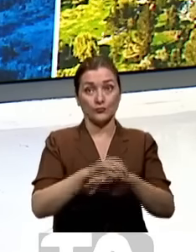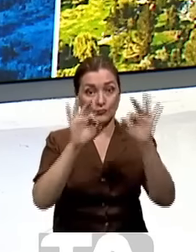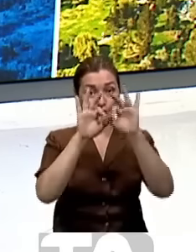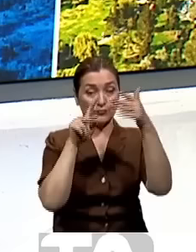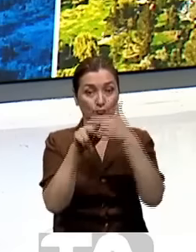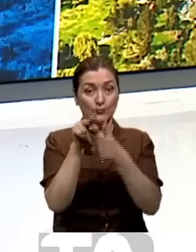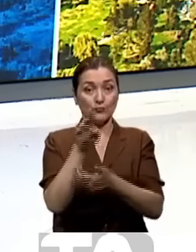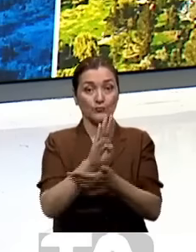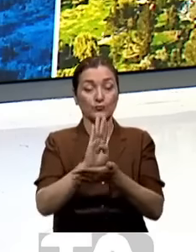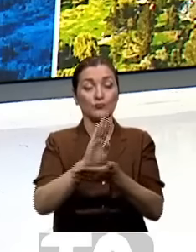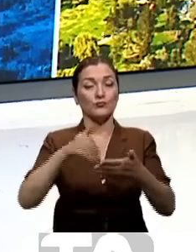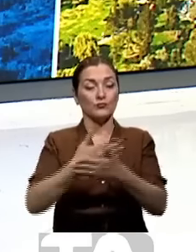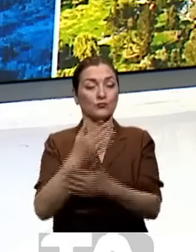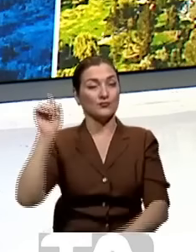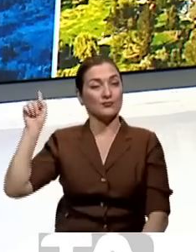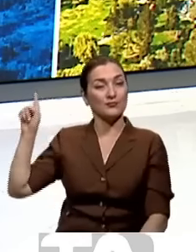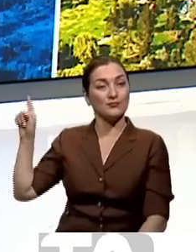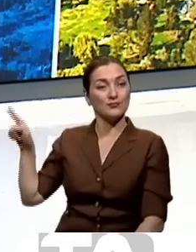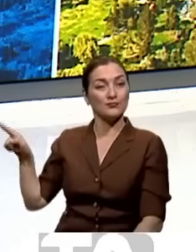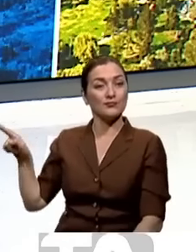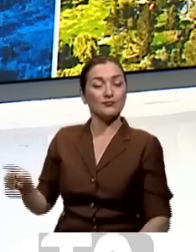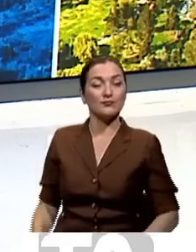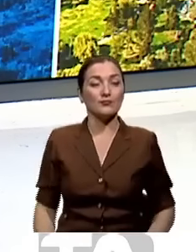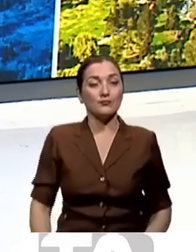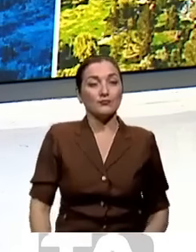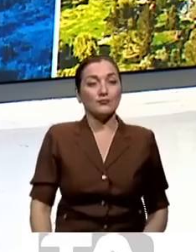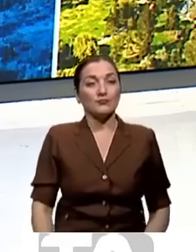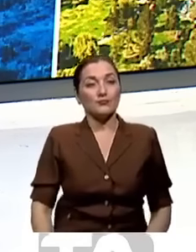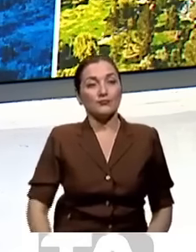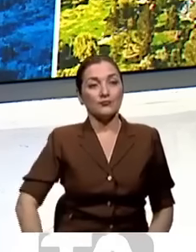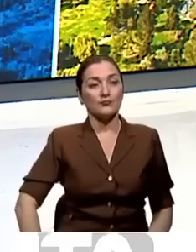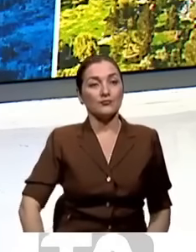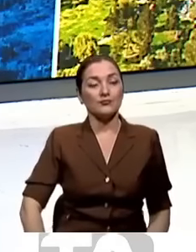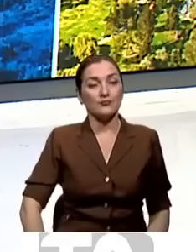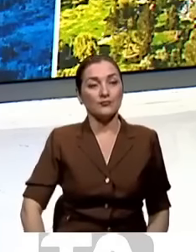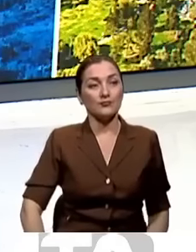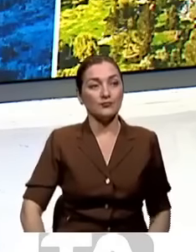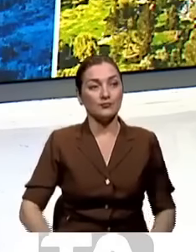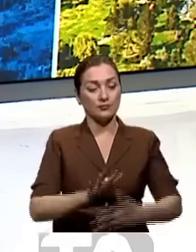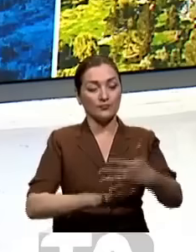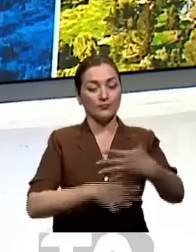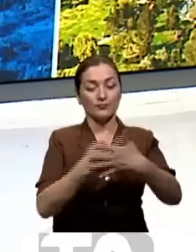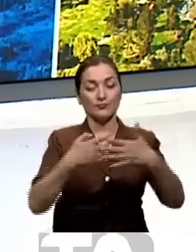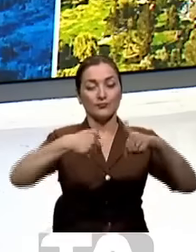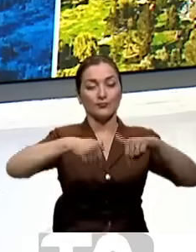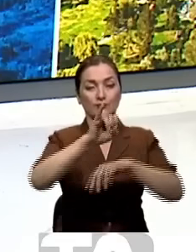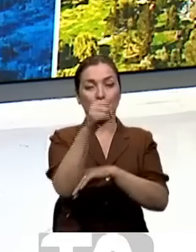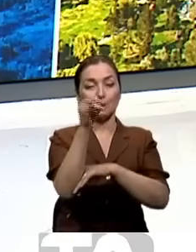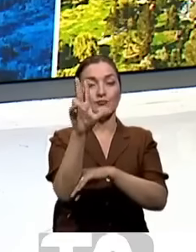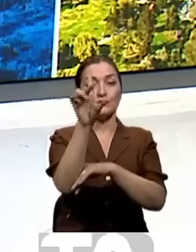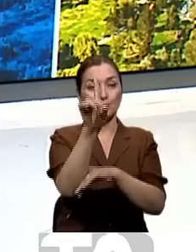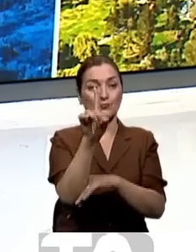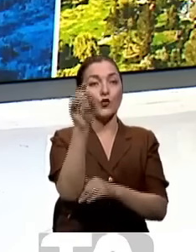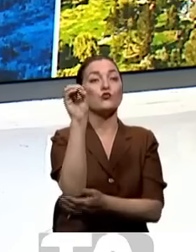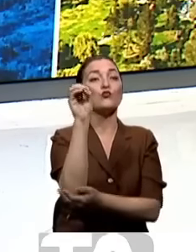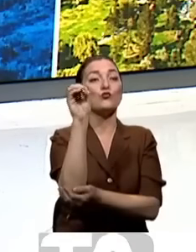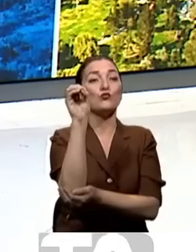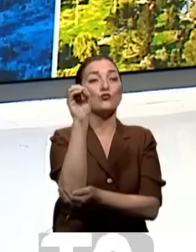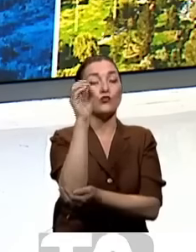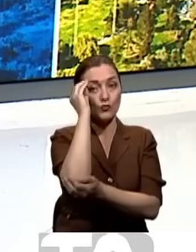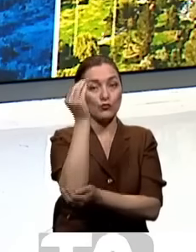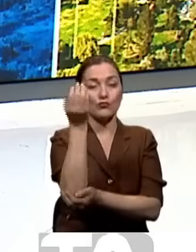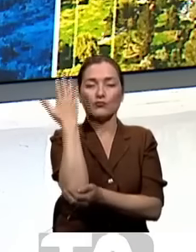Nuevo, Iñequito, Santa Rosa, Sangolquí, El Quinche. Estos son los horarios para hoy, jueves 31 de octubre, no lo vaya